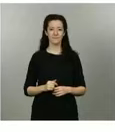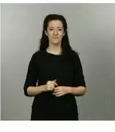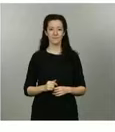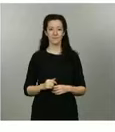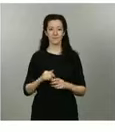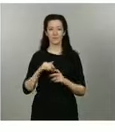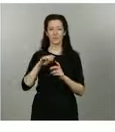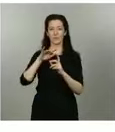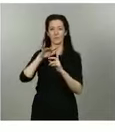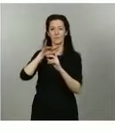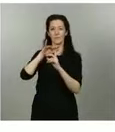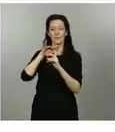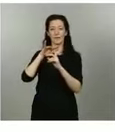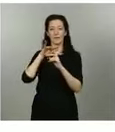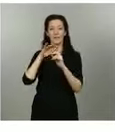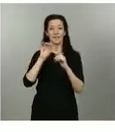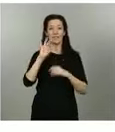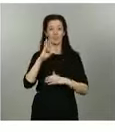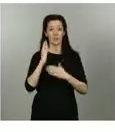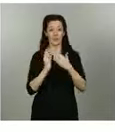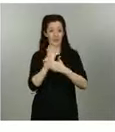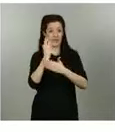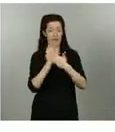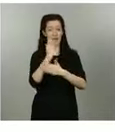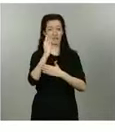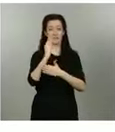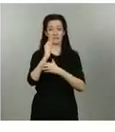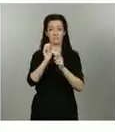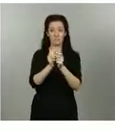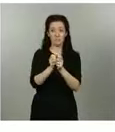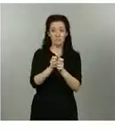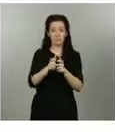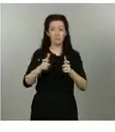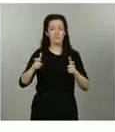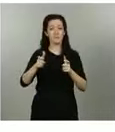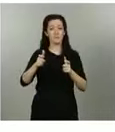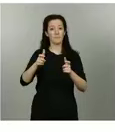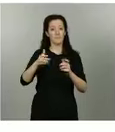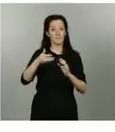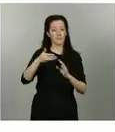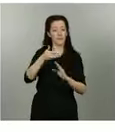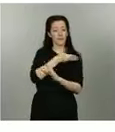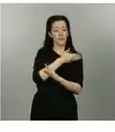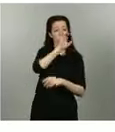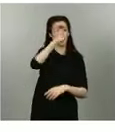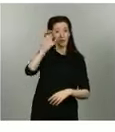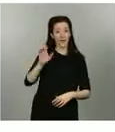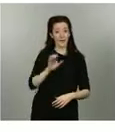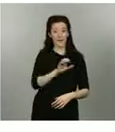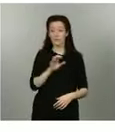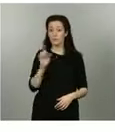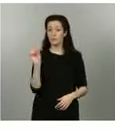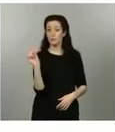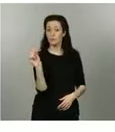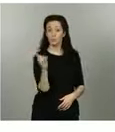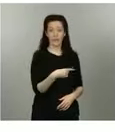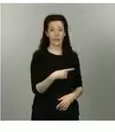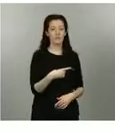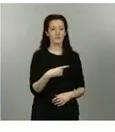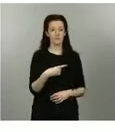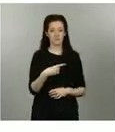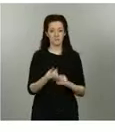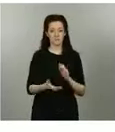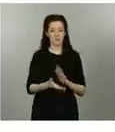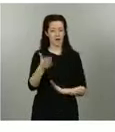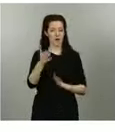Y como pueden observar, prácticamente todas las comunidades están ya en una fase muy clara de descenso y llegando a límites muy,